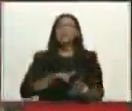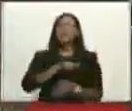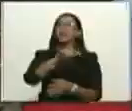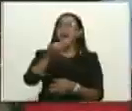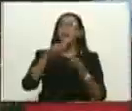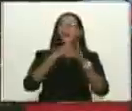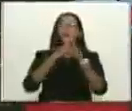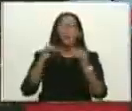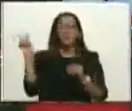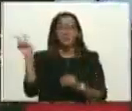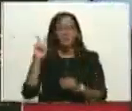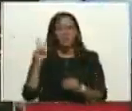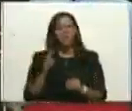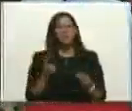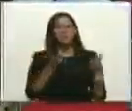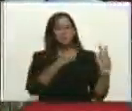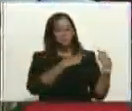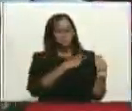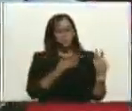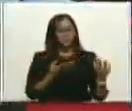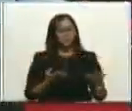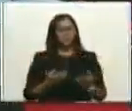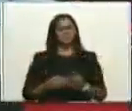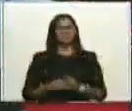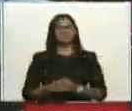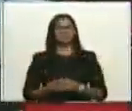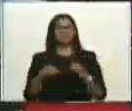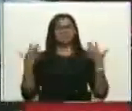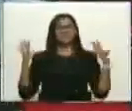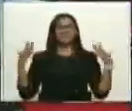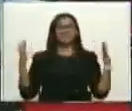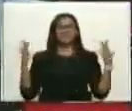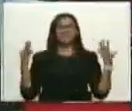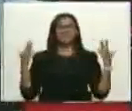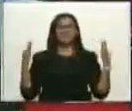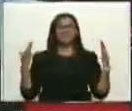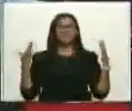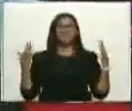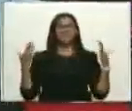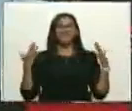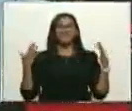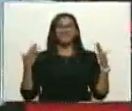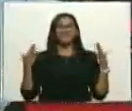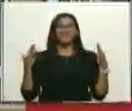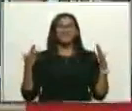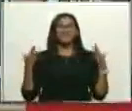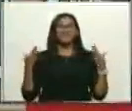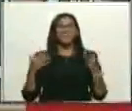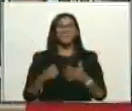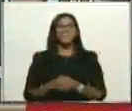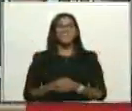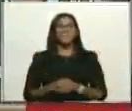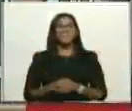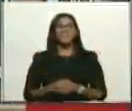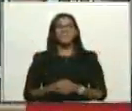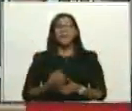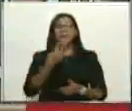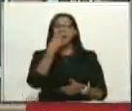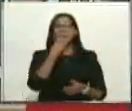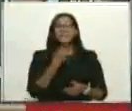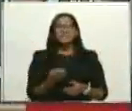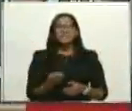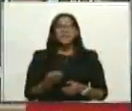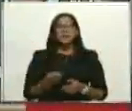como corresponde. Recorrimos aquí,